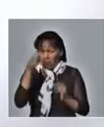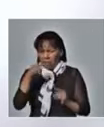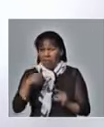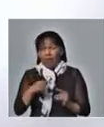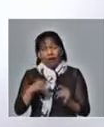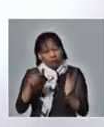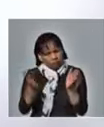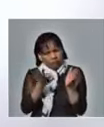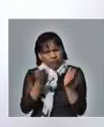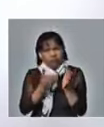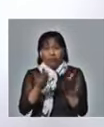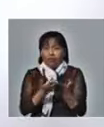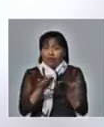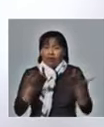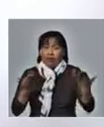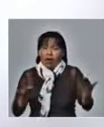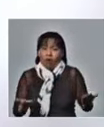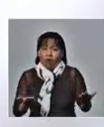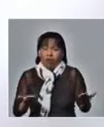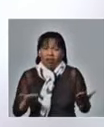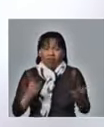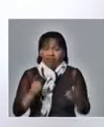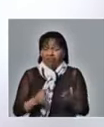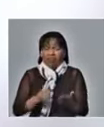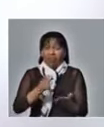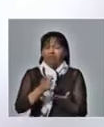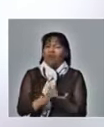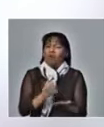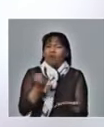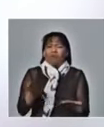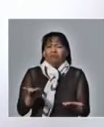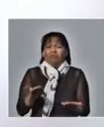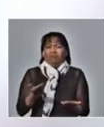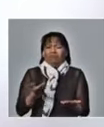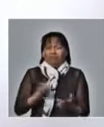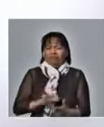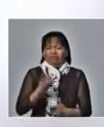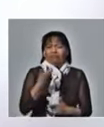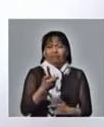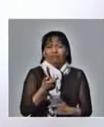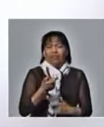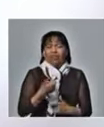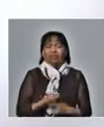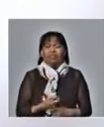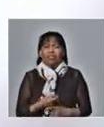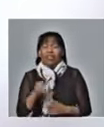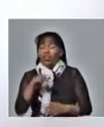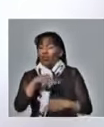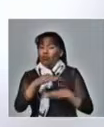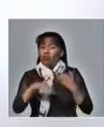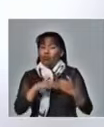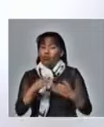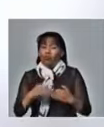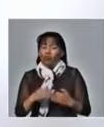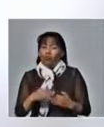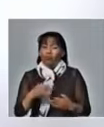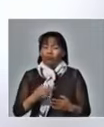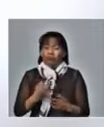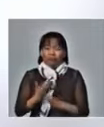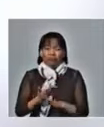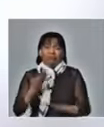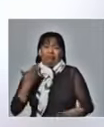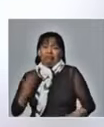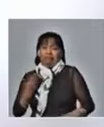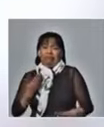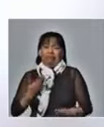y que ahora tal parece que está garantizando el pago de esa deuda oculta en fideicomisos, APPs